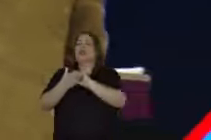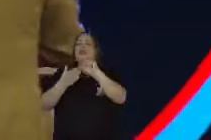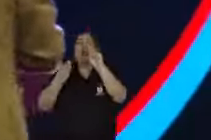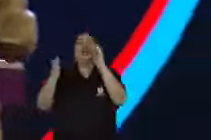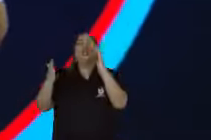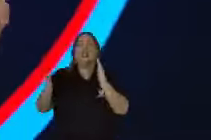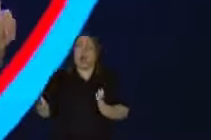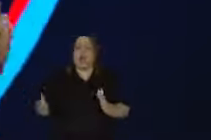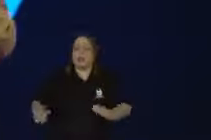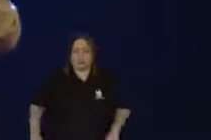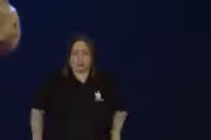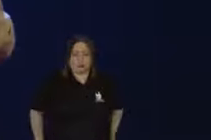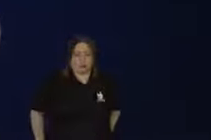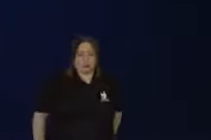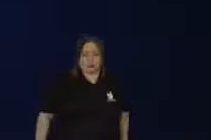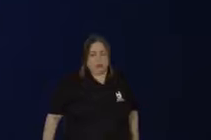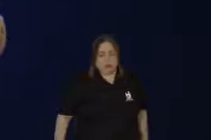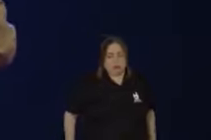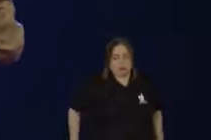invadía.